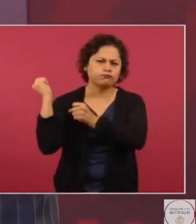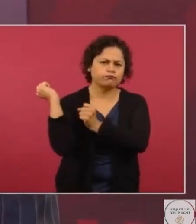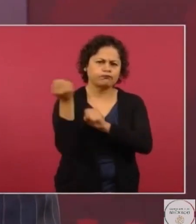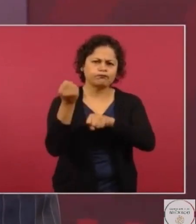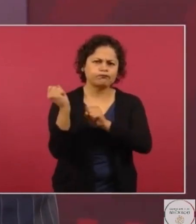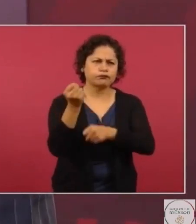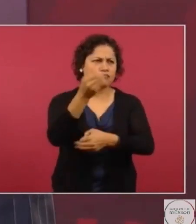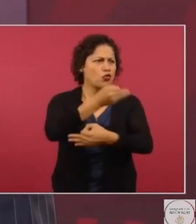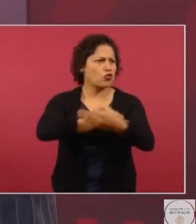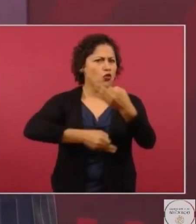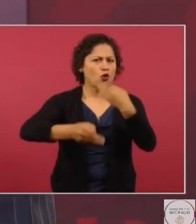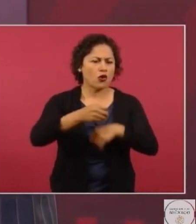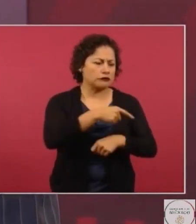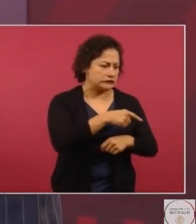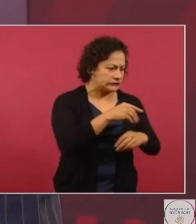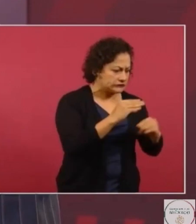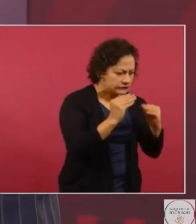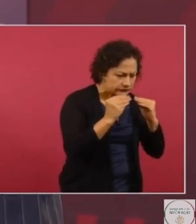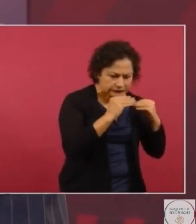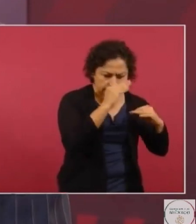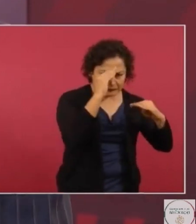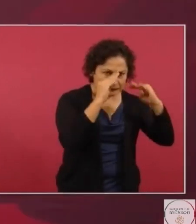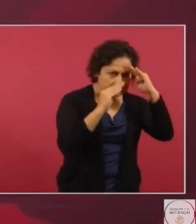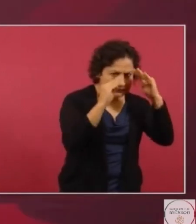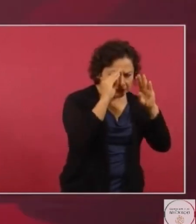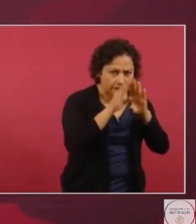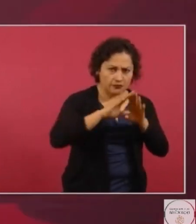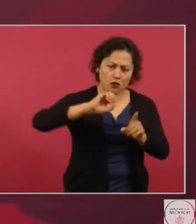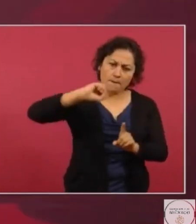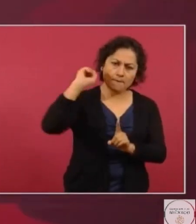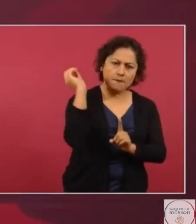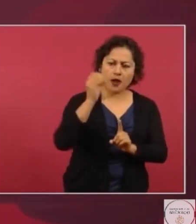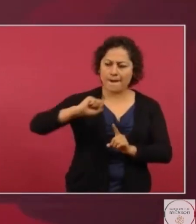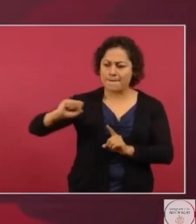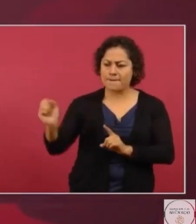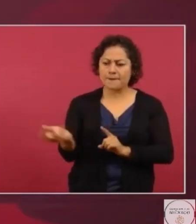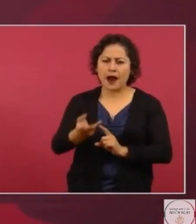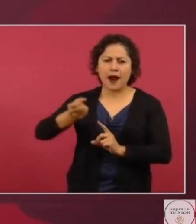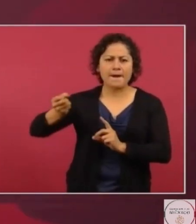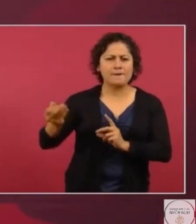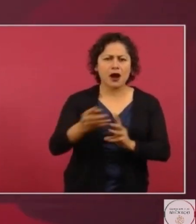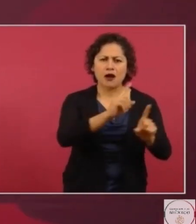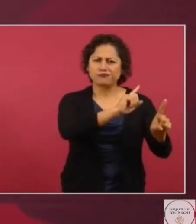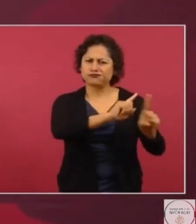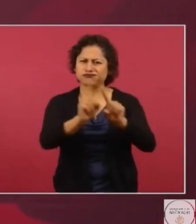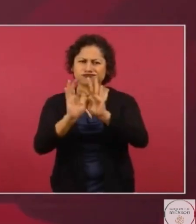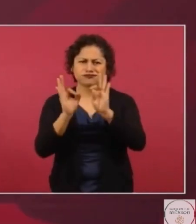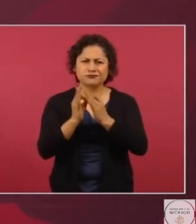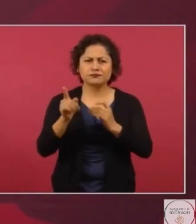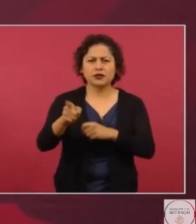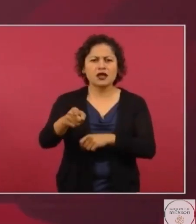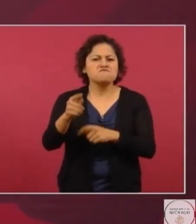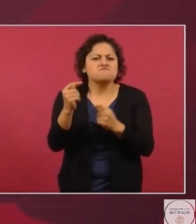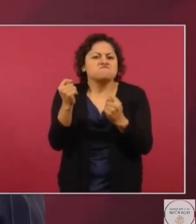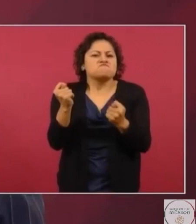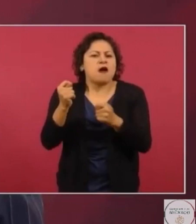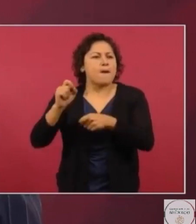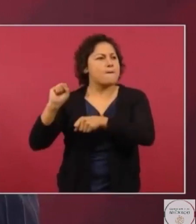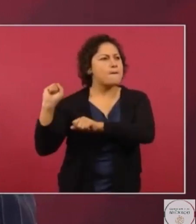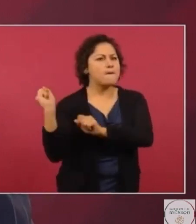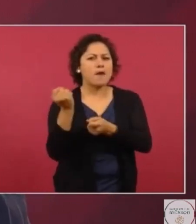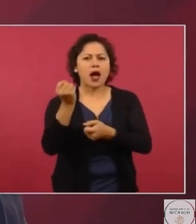porque recta, curva, slider, lo que le tiraran, lo bateaba.